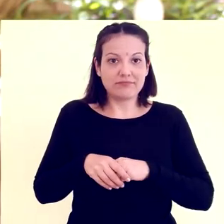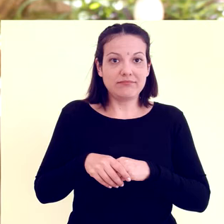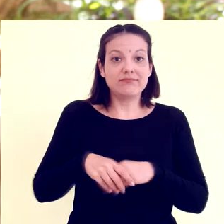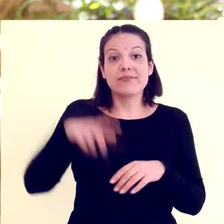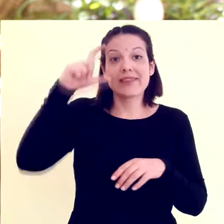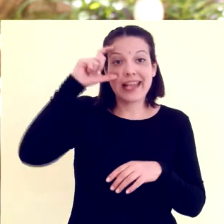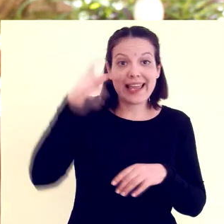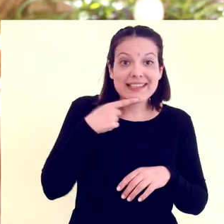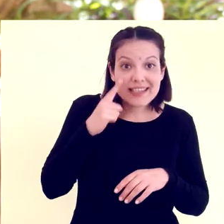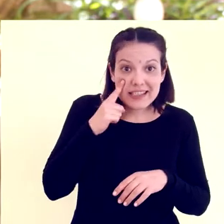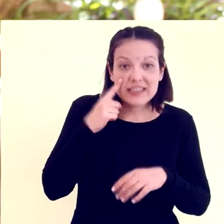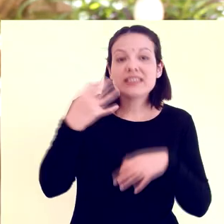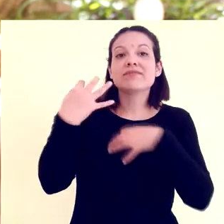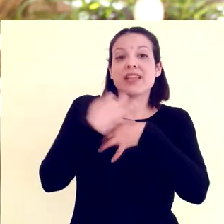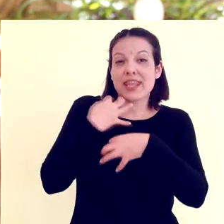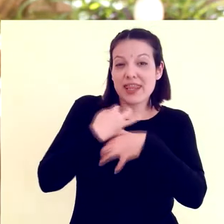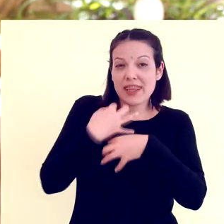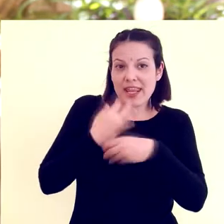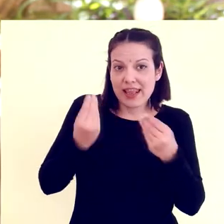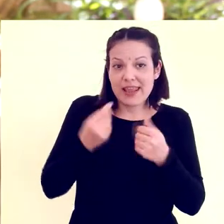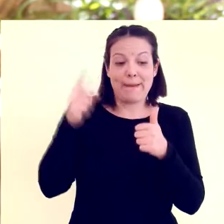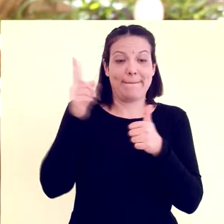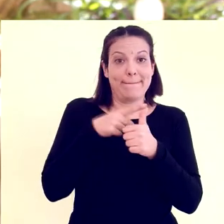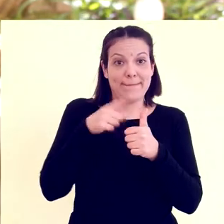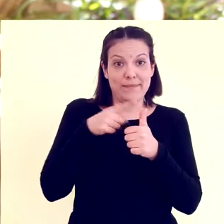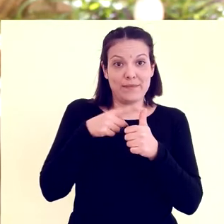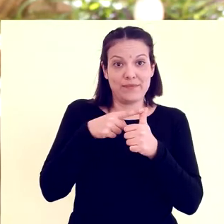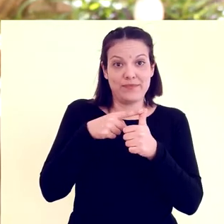La ESI nos enseña primero